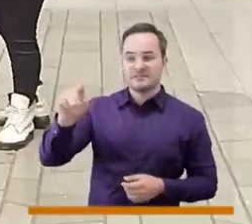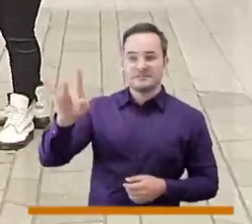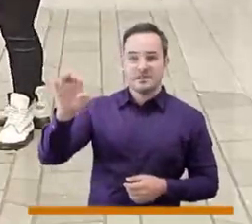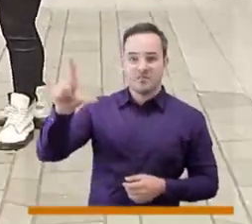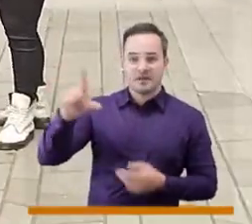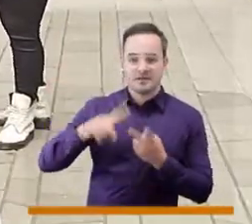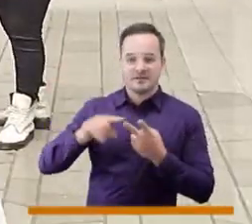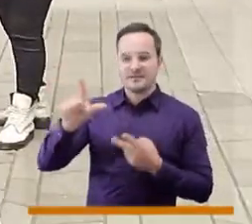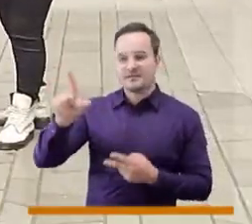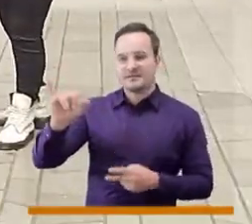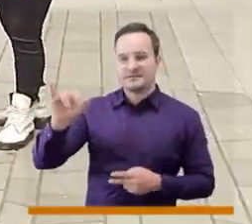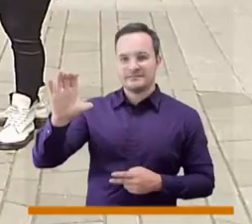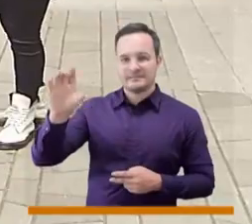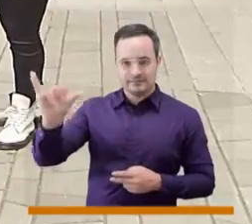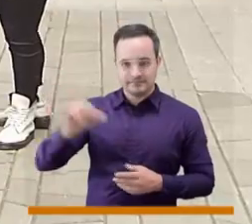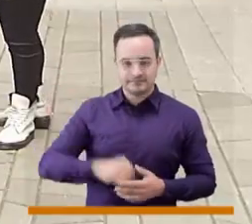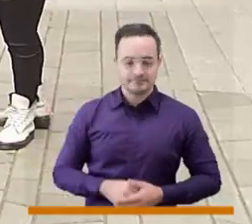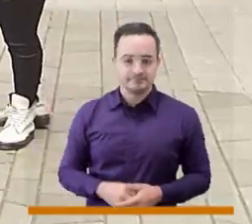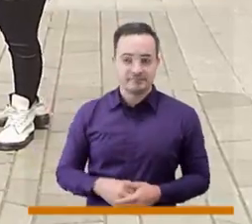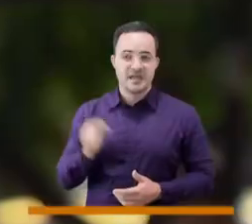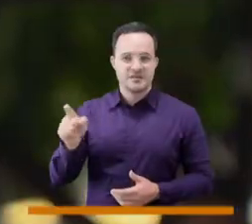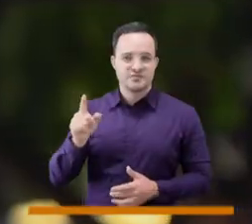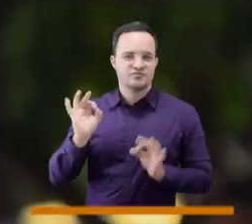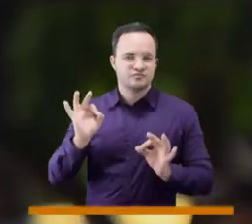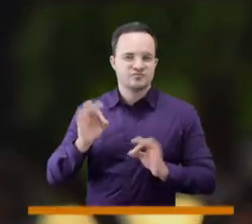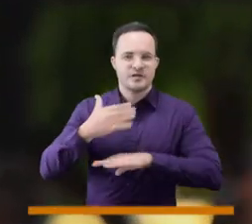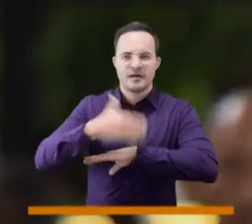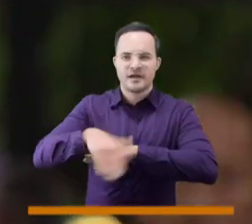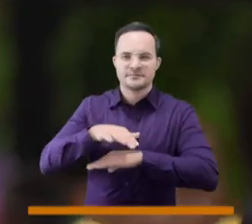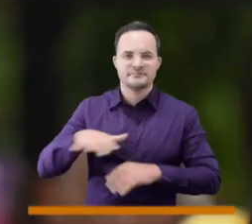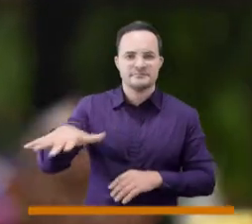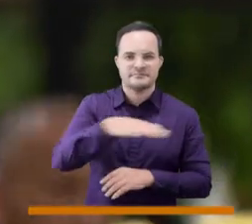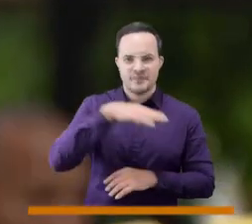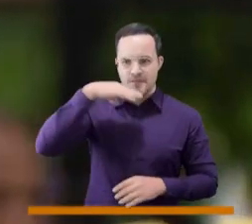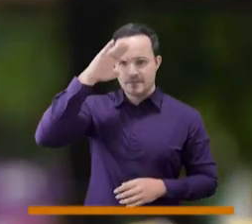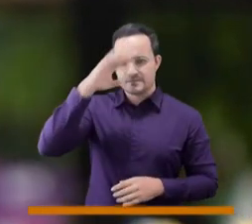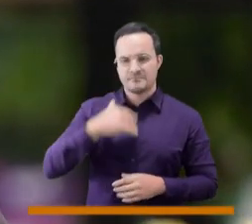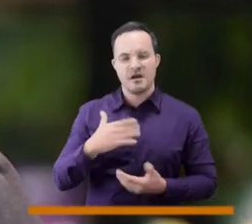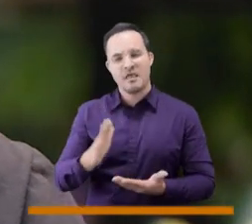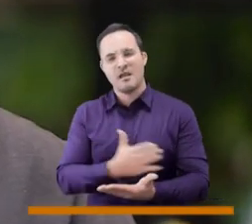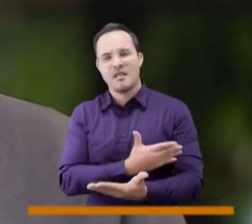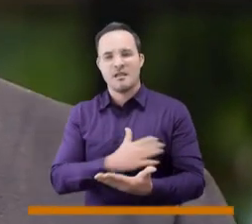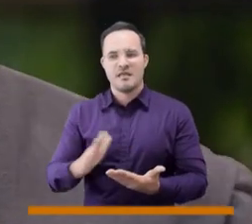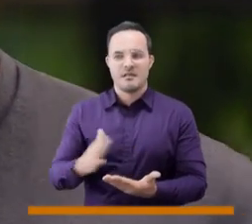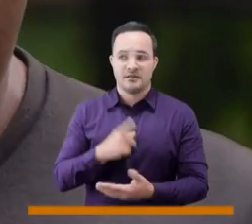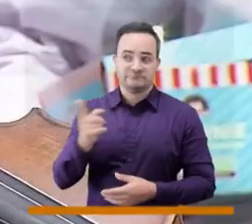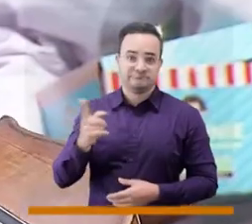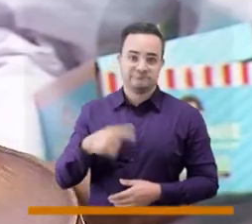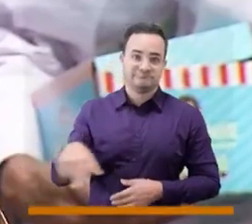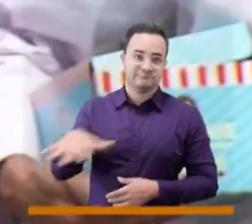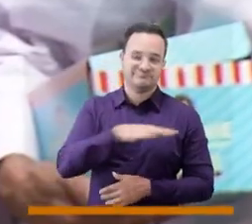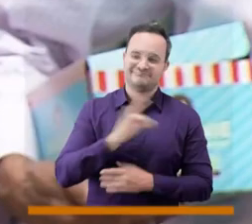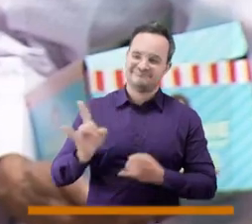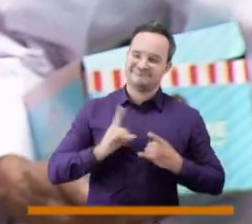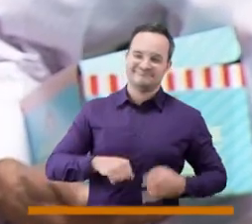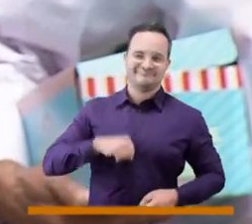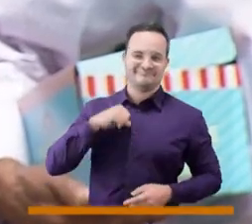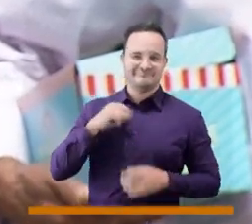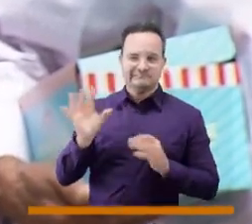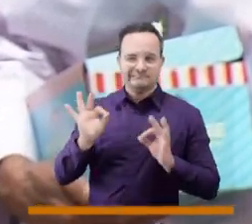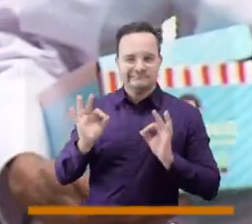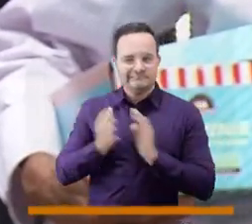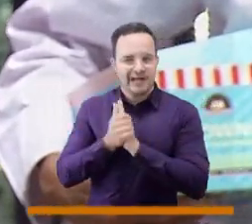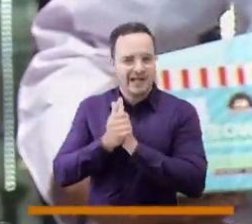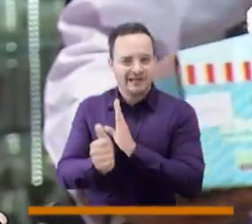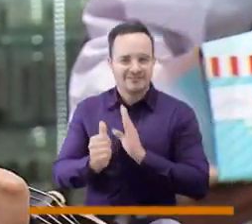muy talentosos, Samuel y Lizzy. Ellos se presentan también en las calles de Medellín y son